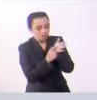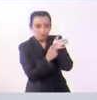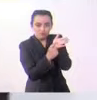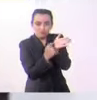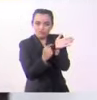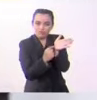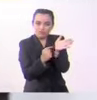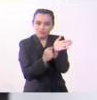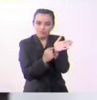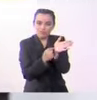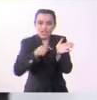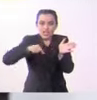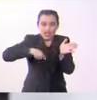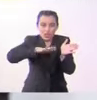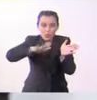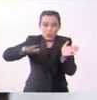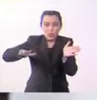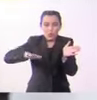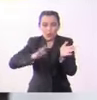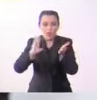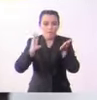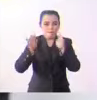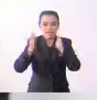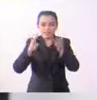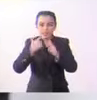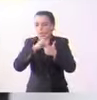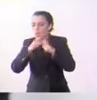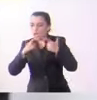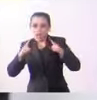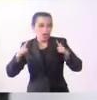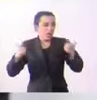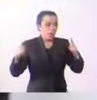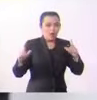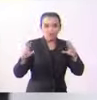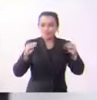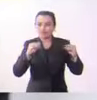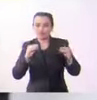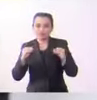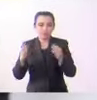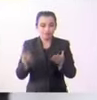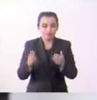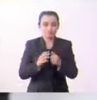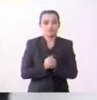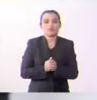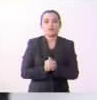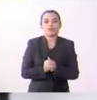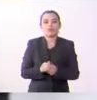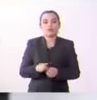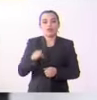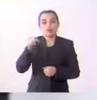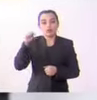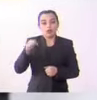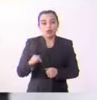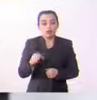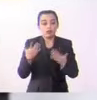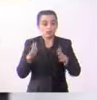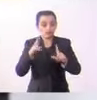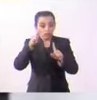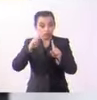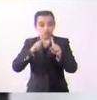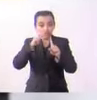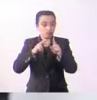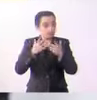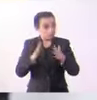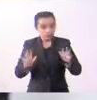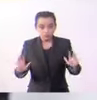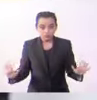región. Ahora que ya hemos estudiado algunos aspectos del cuento realista, hemos analizado algunas de sus características, es